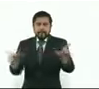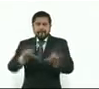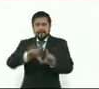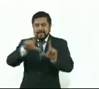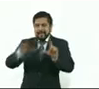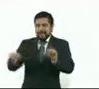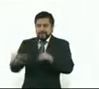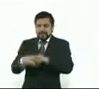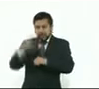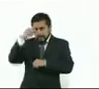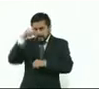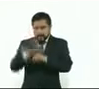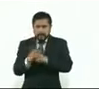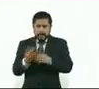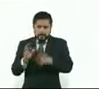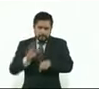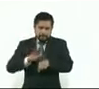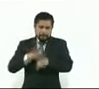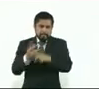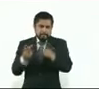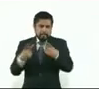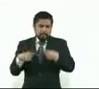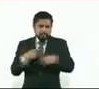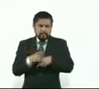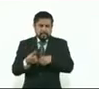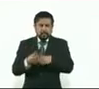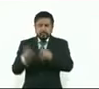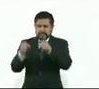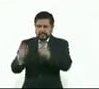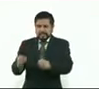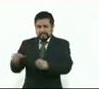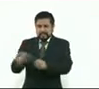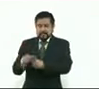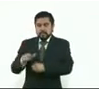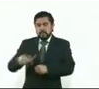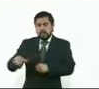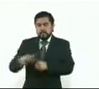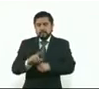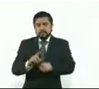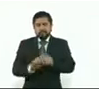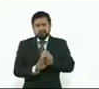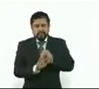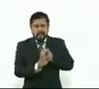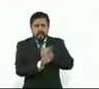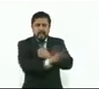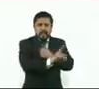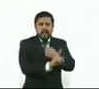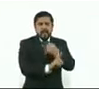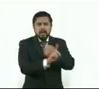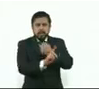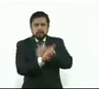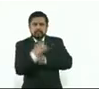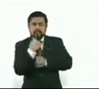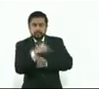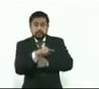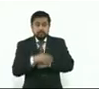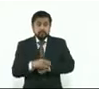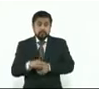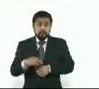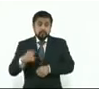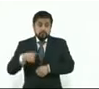todas las acciones relacionadas con los índices delictivos en Xochimilco. Así que este es el apoyo que vamos a dar a